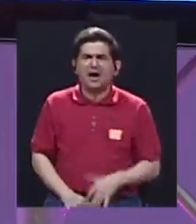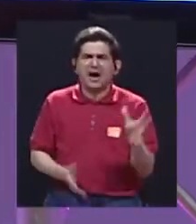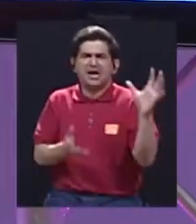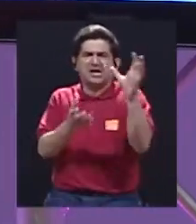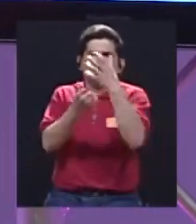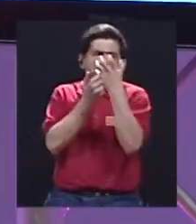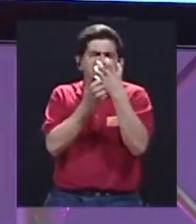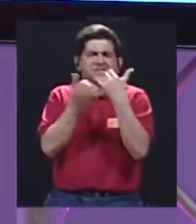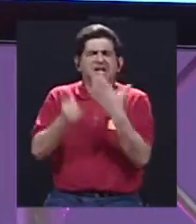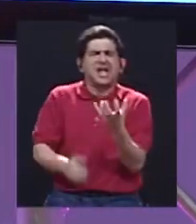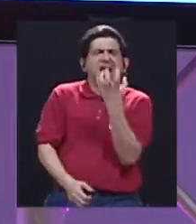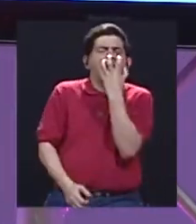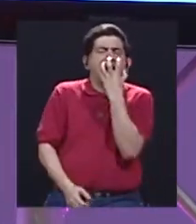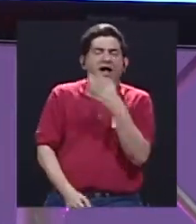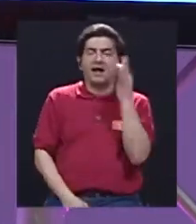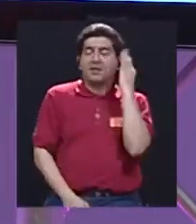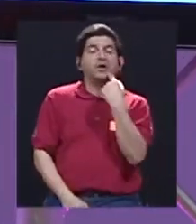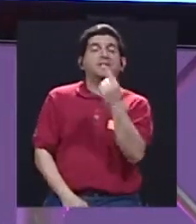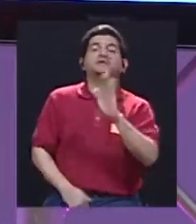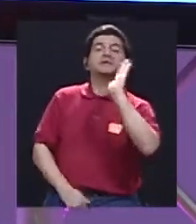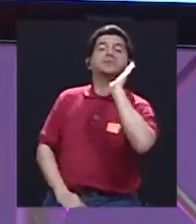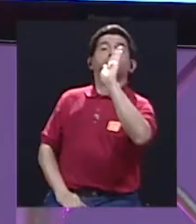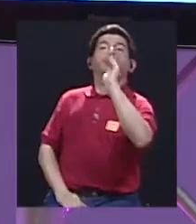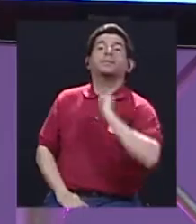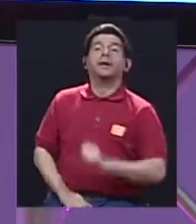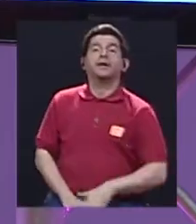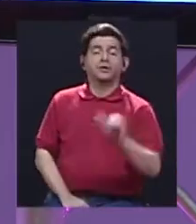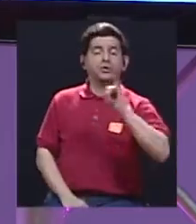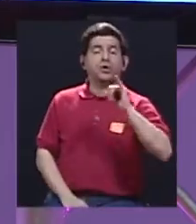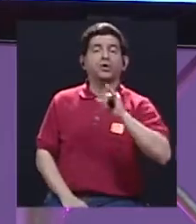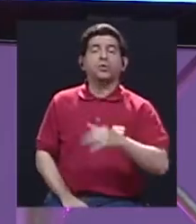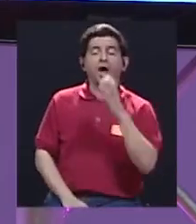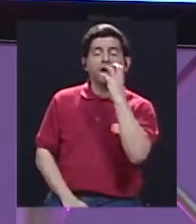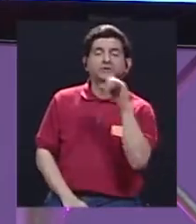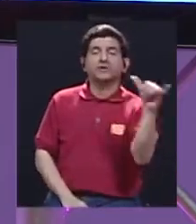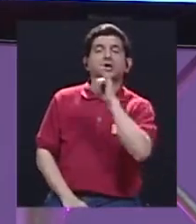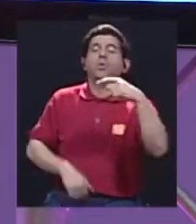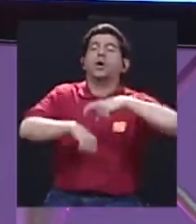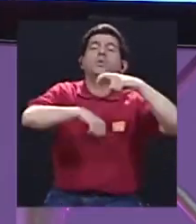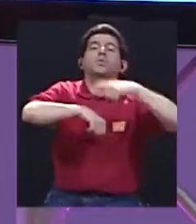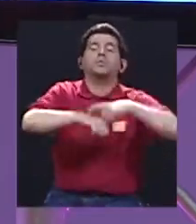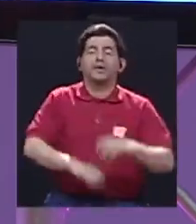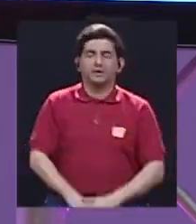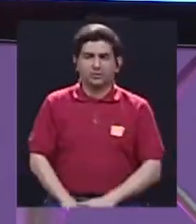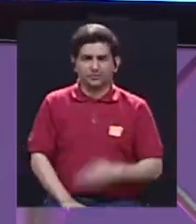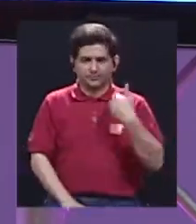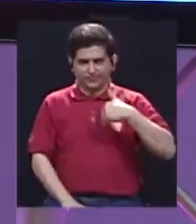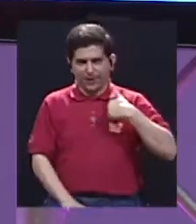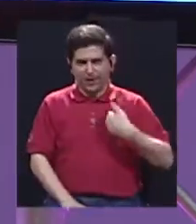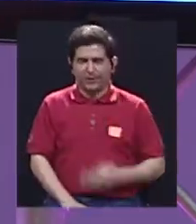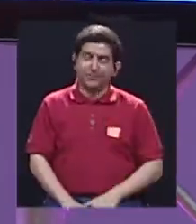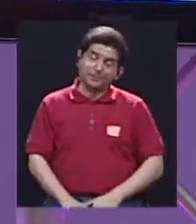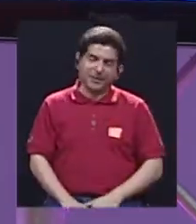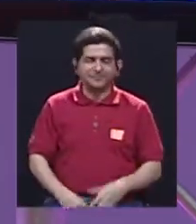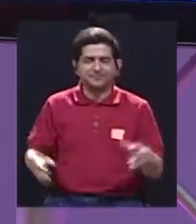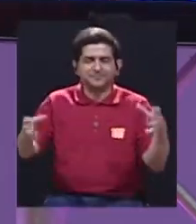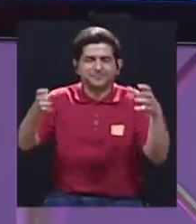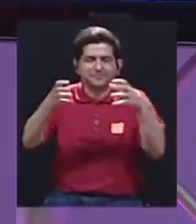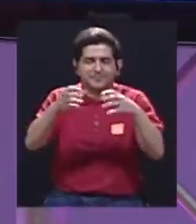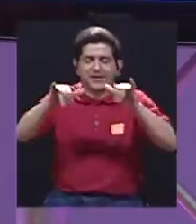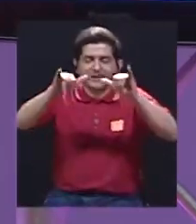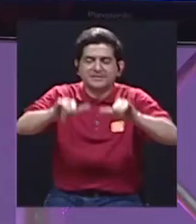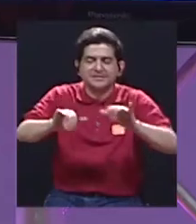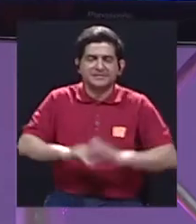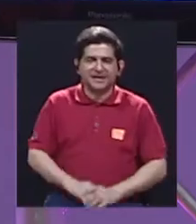agarren avanzar y cuando llegábamos de eba desde abajo le dice un momentico si somos iguales volvemos a la vez adam se baja cruzan ma nos dejan